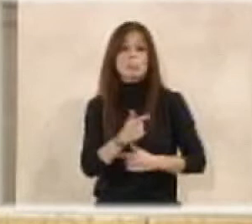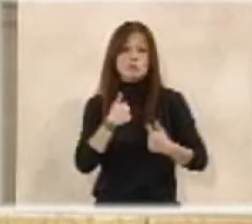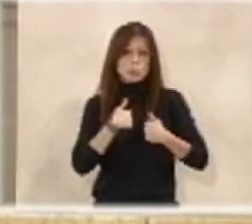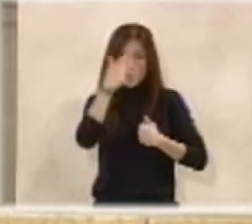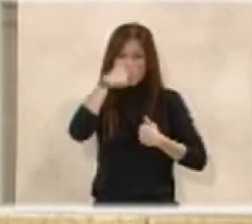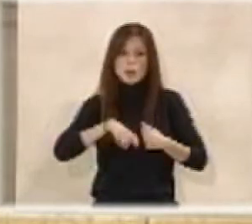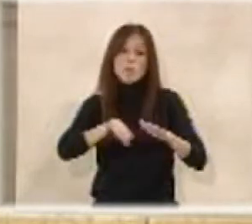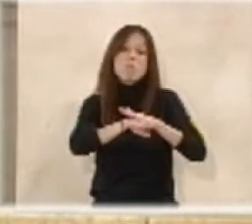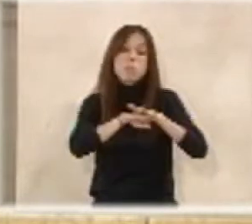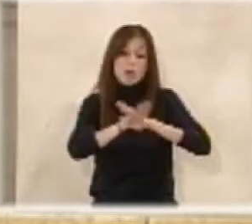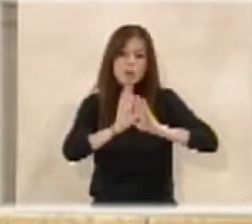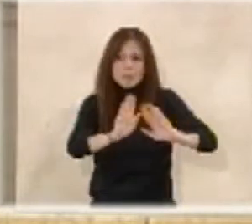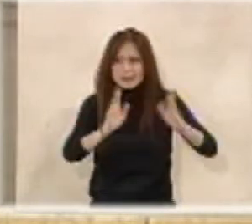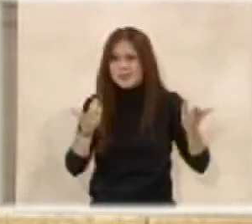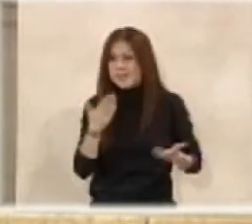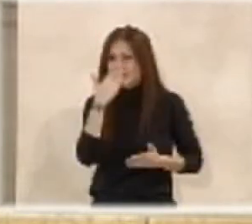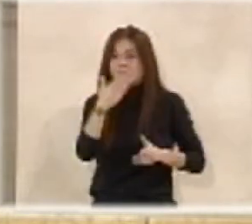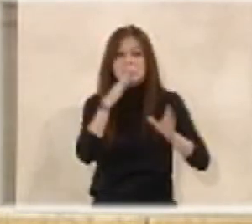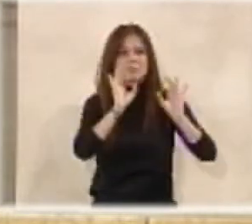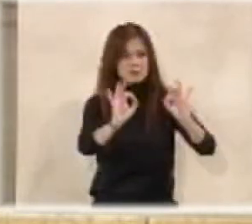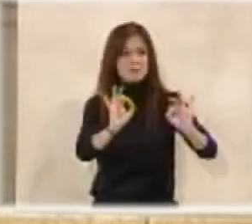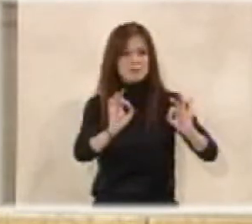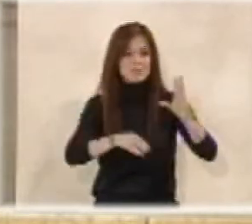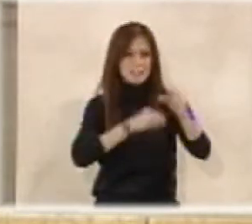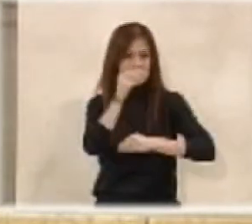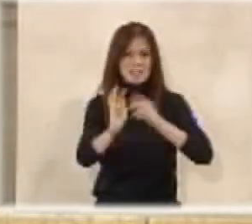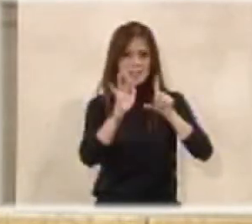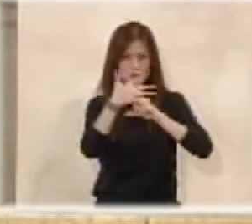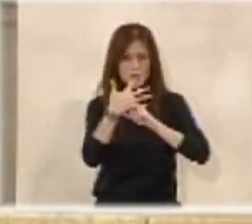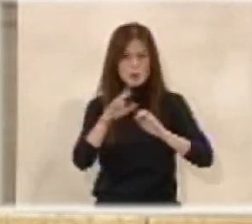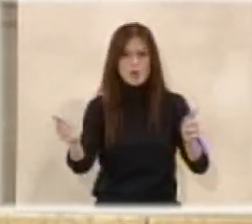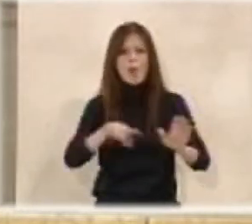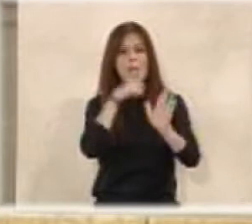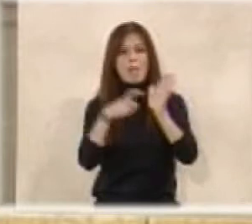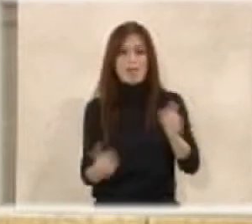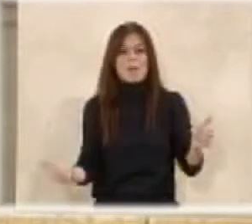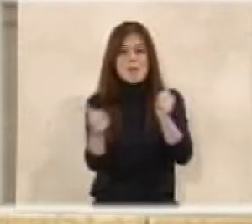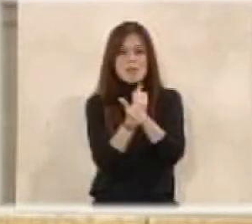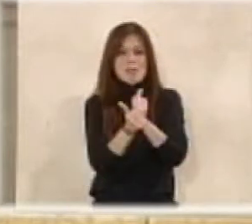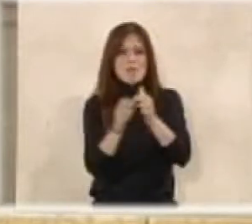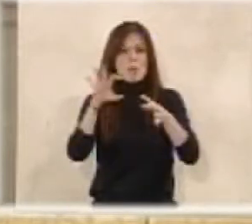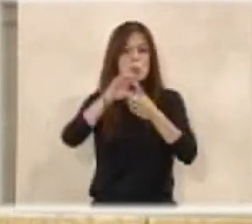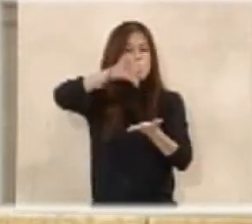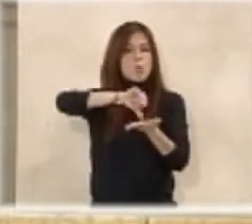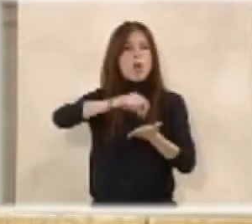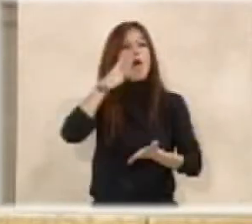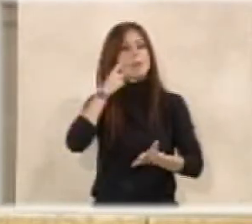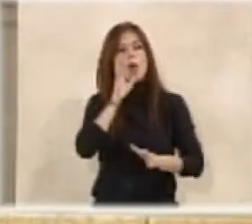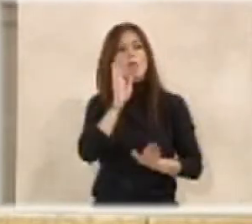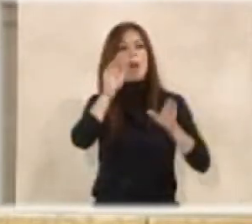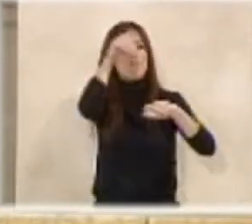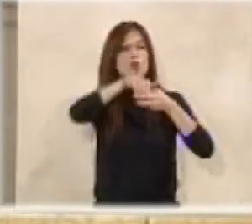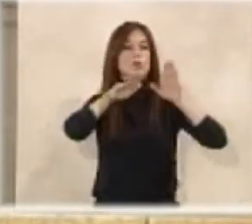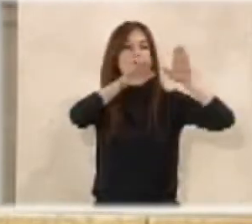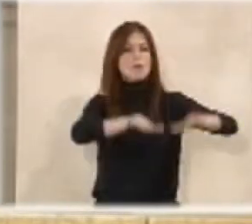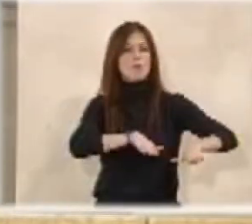yo os pido disculpas por ello. Pero esa es la verdad de lo que pasa con la ley de dependencia en la ciudad de Almería. Vamos a votar la moción.